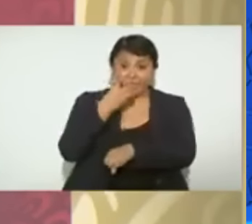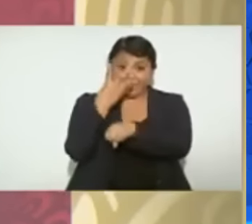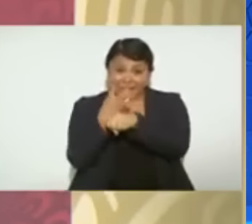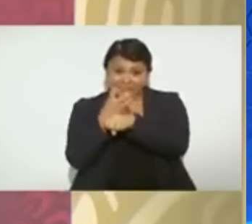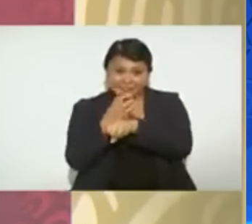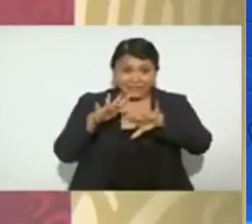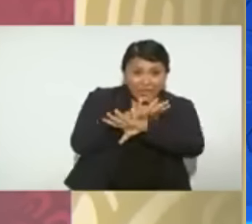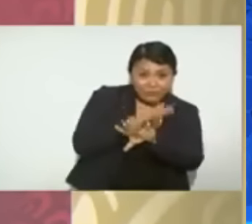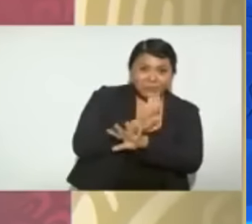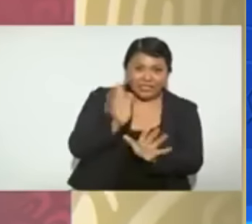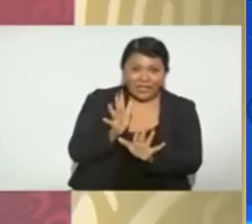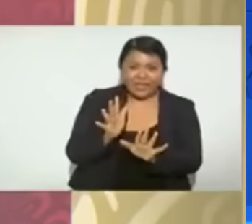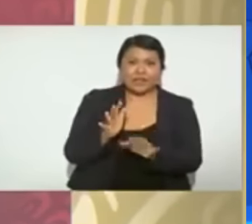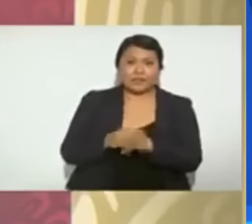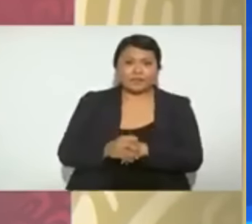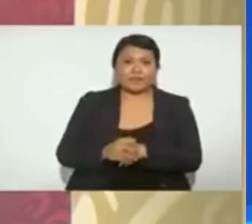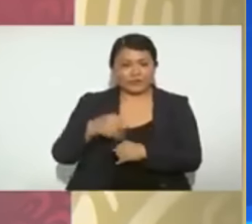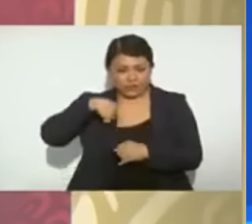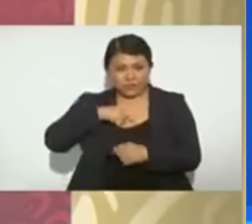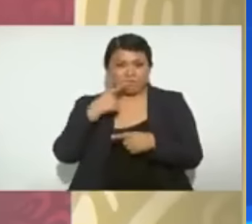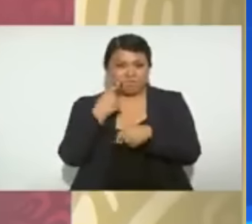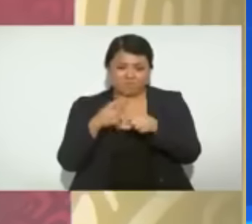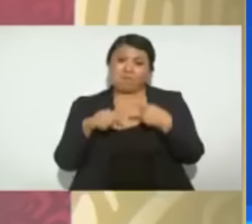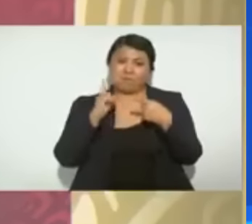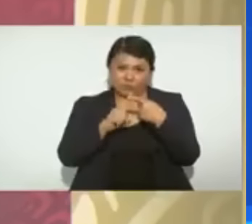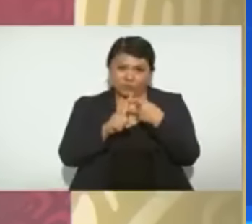transformaciones. La independencia,